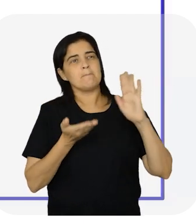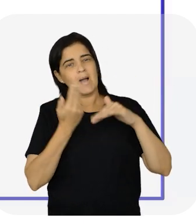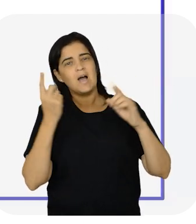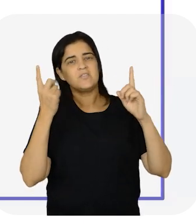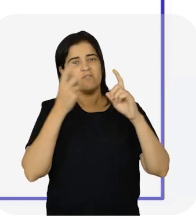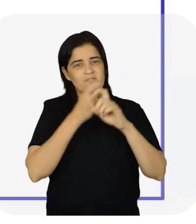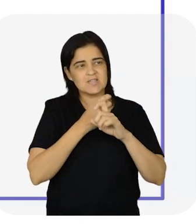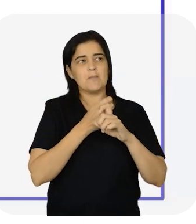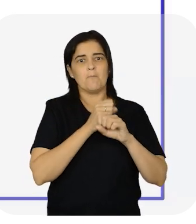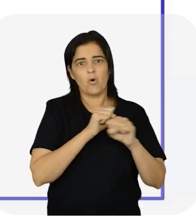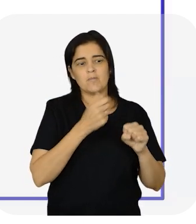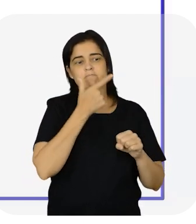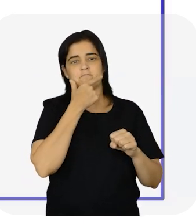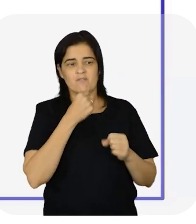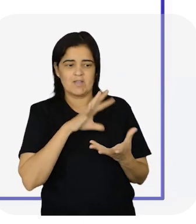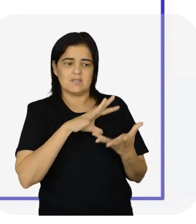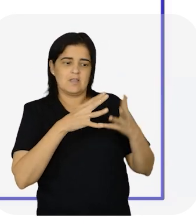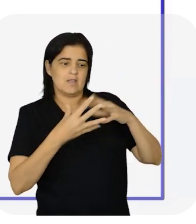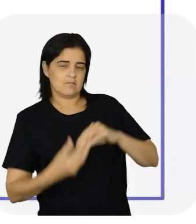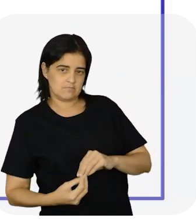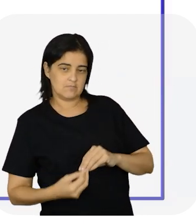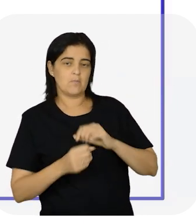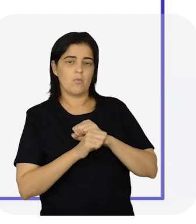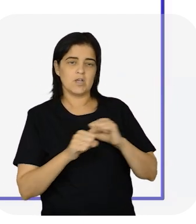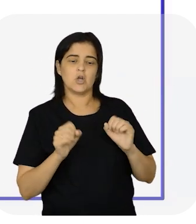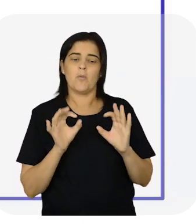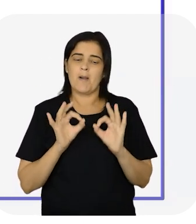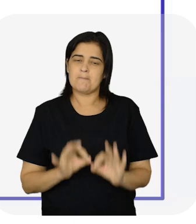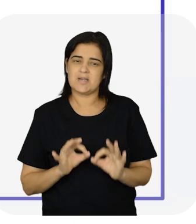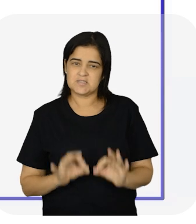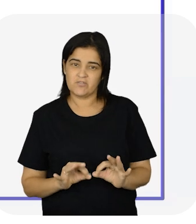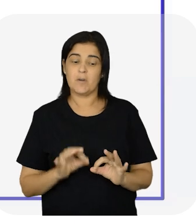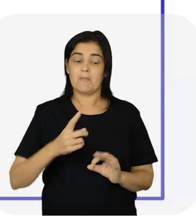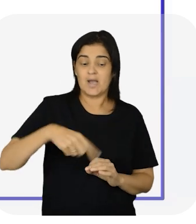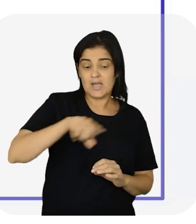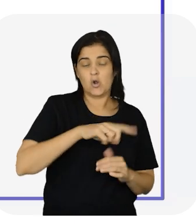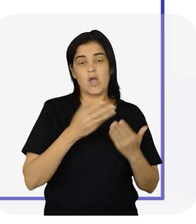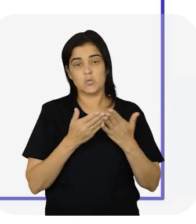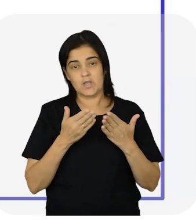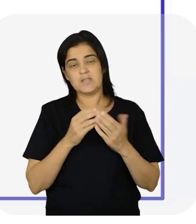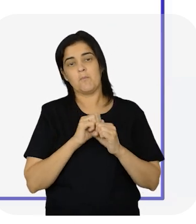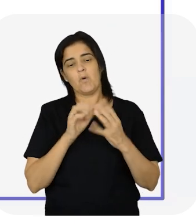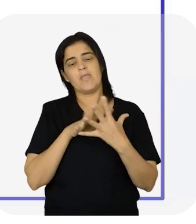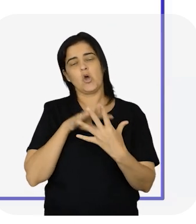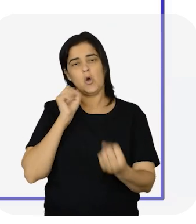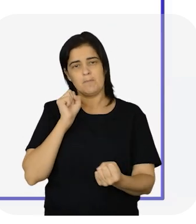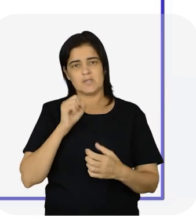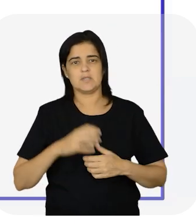poder bajarlos y hacerlos como más concretos para que los estudiantes los puedan